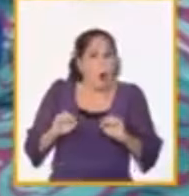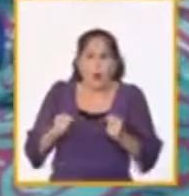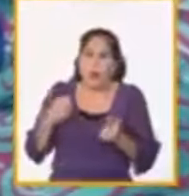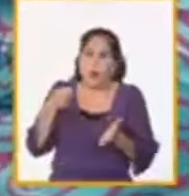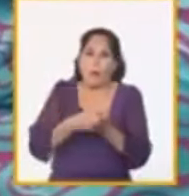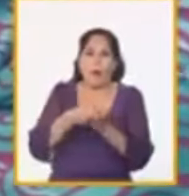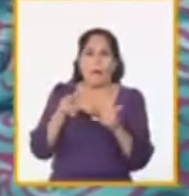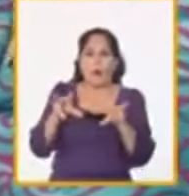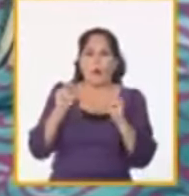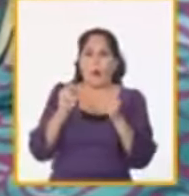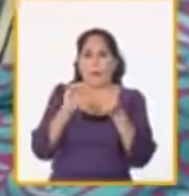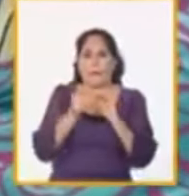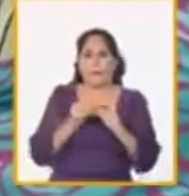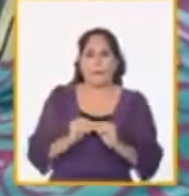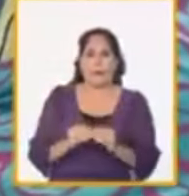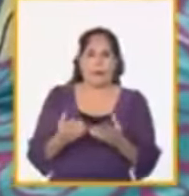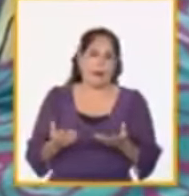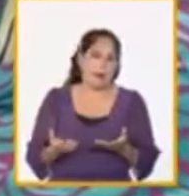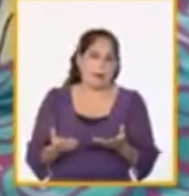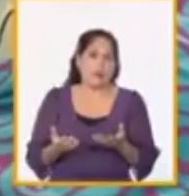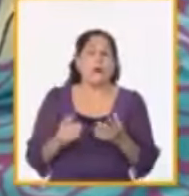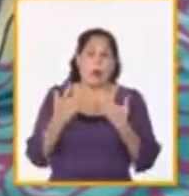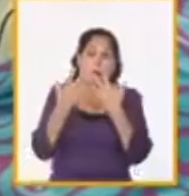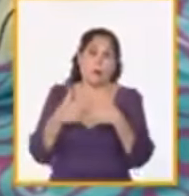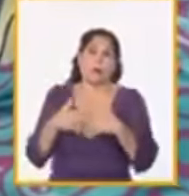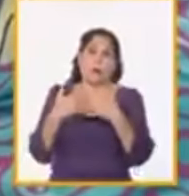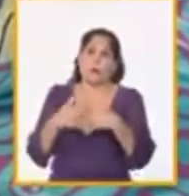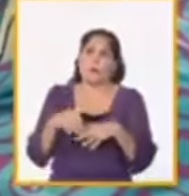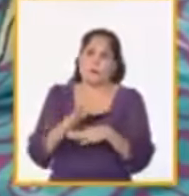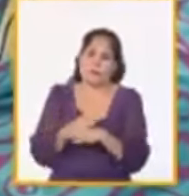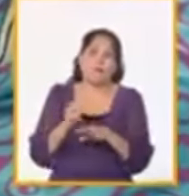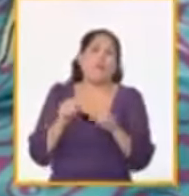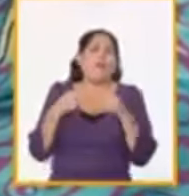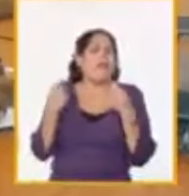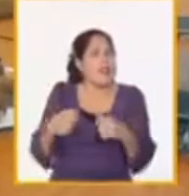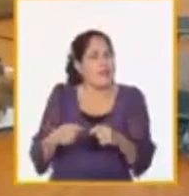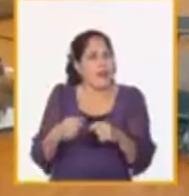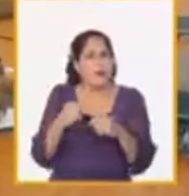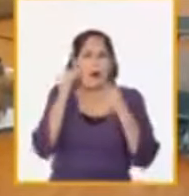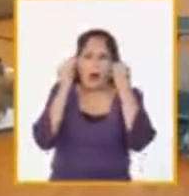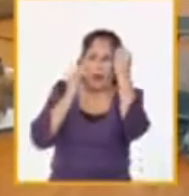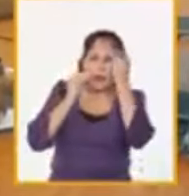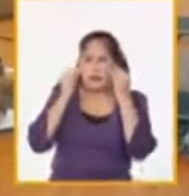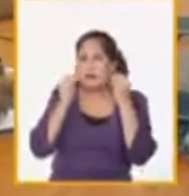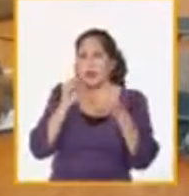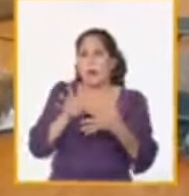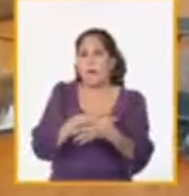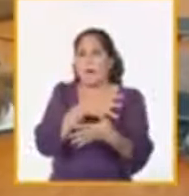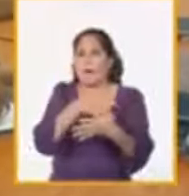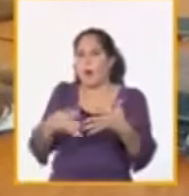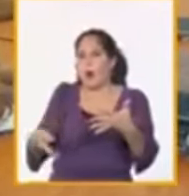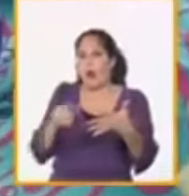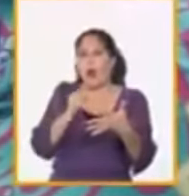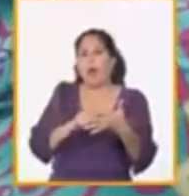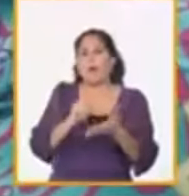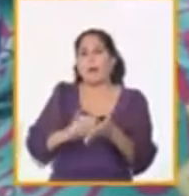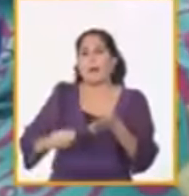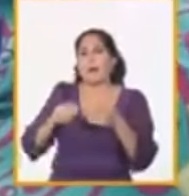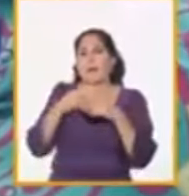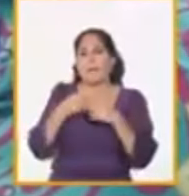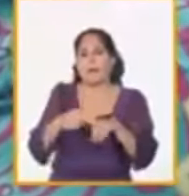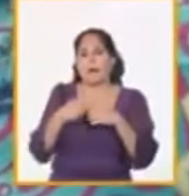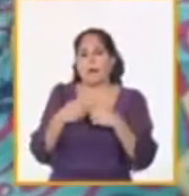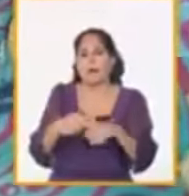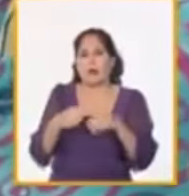Y entonces ya se deja de hacer por no haberle dado el mantenimiento en un momento. Entonces hay que hacer una filosofía de mantenimiento en esta provincia. La